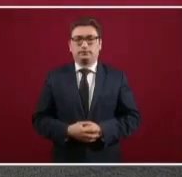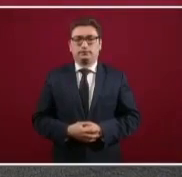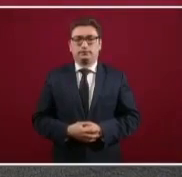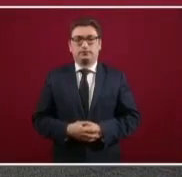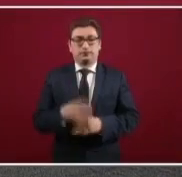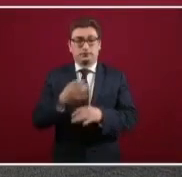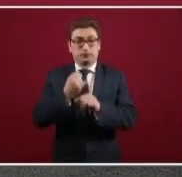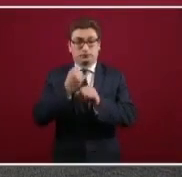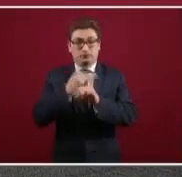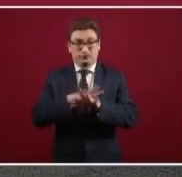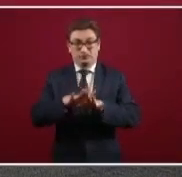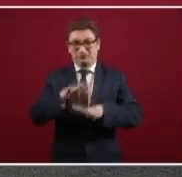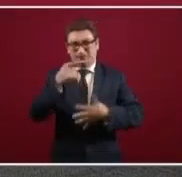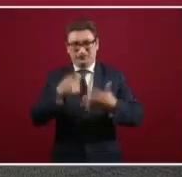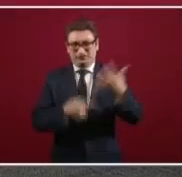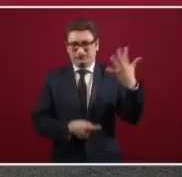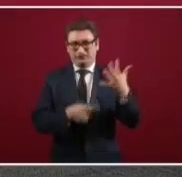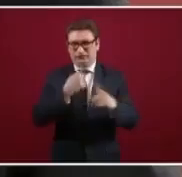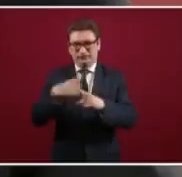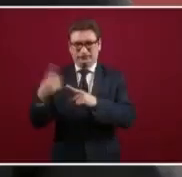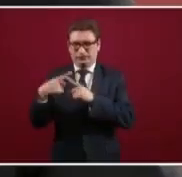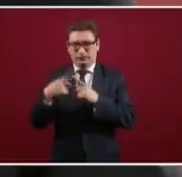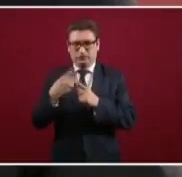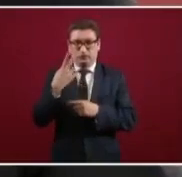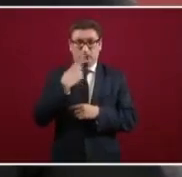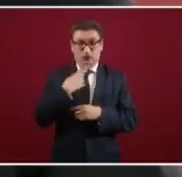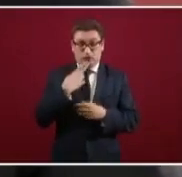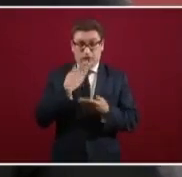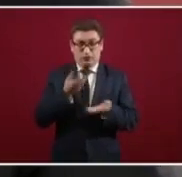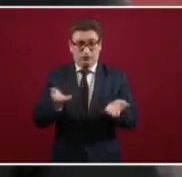qué se manejen